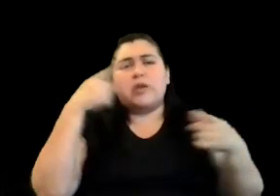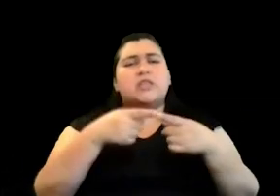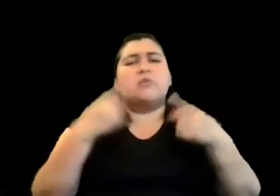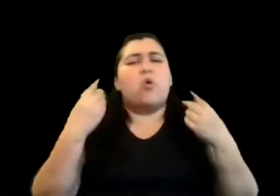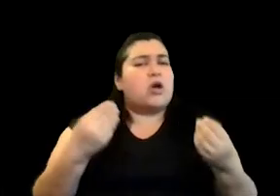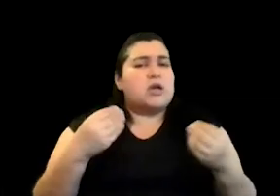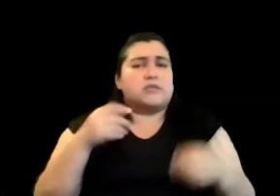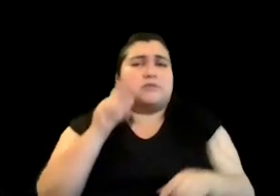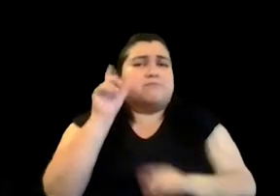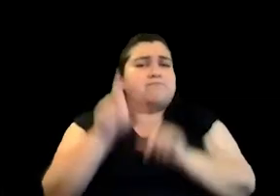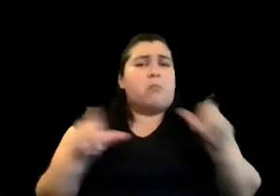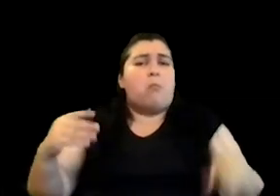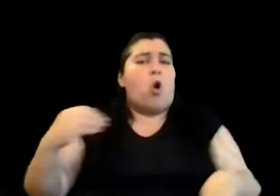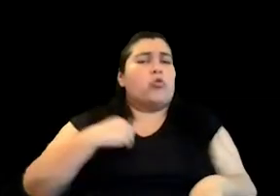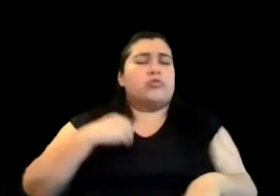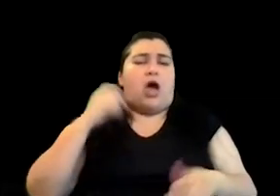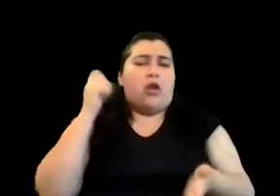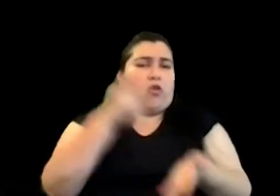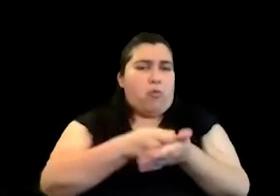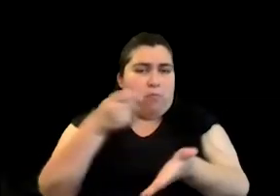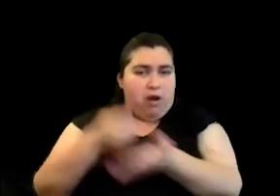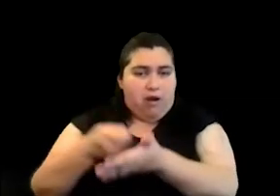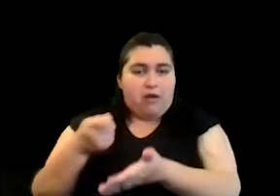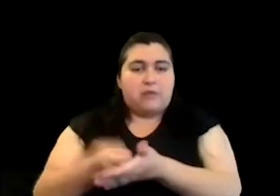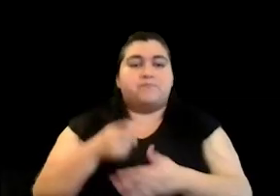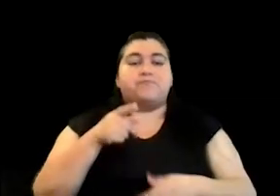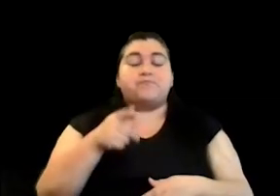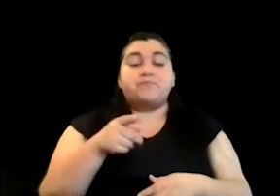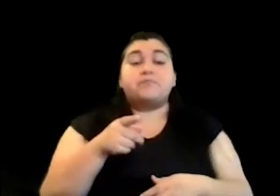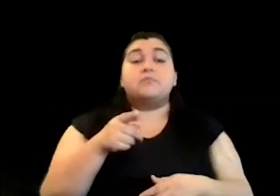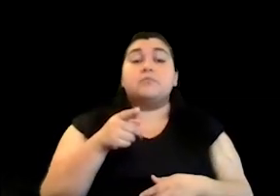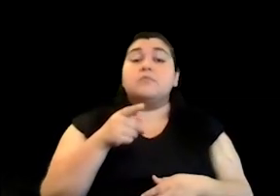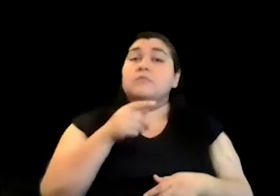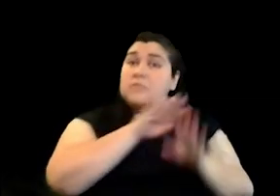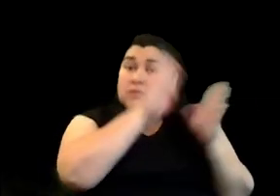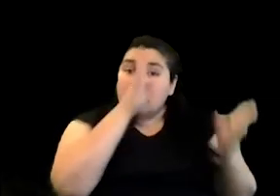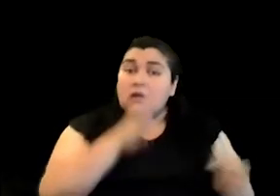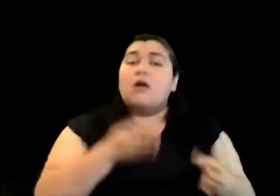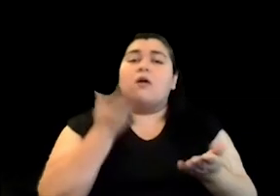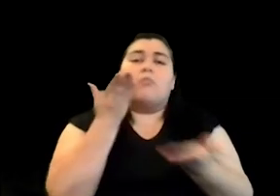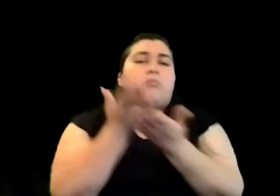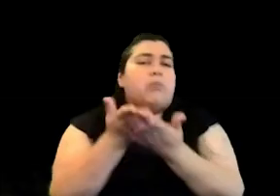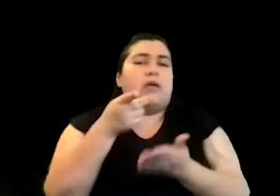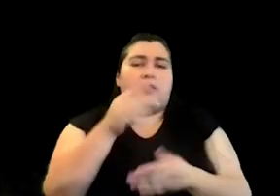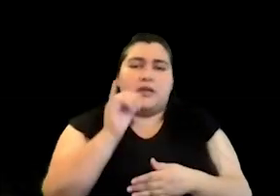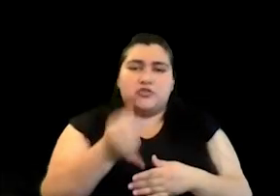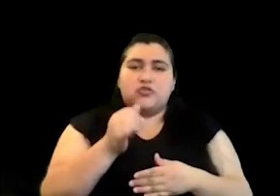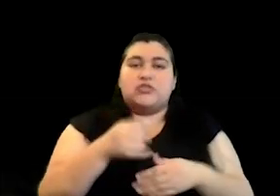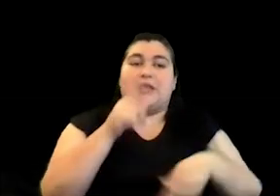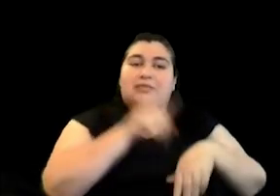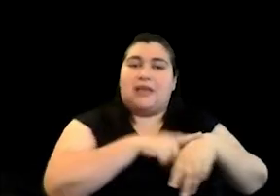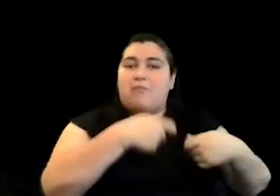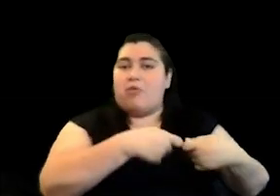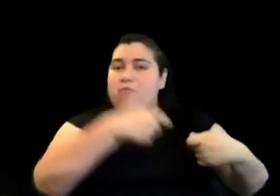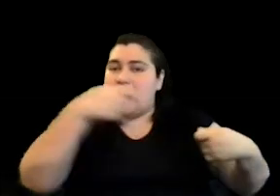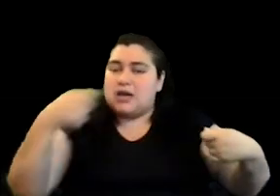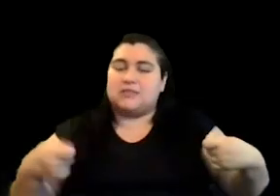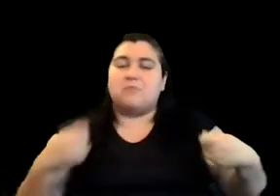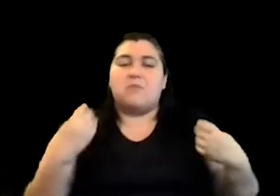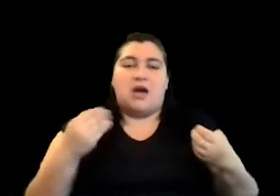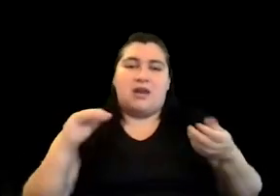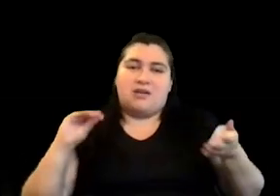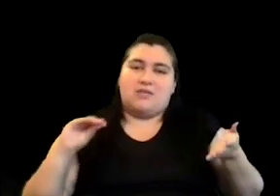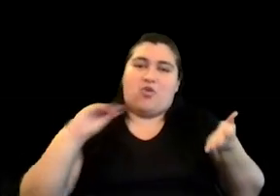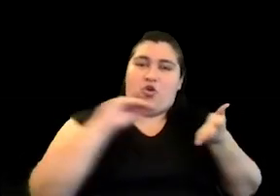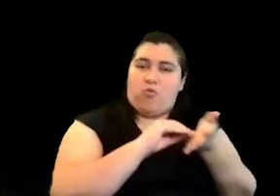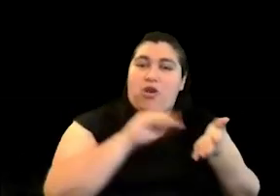voluntario, la Administración entiende necesario extender el plazo para incorporar